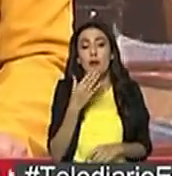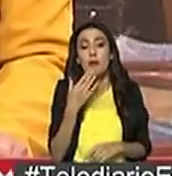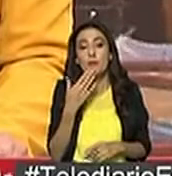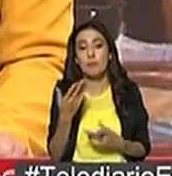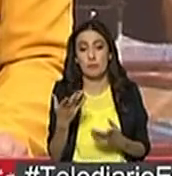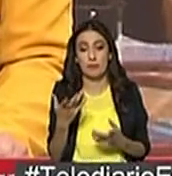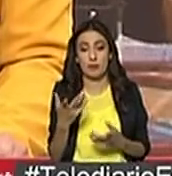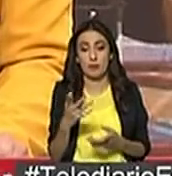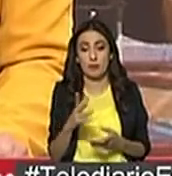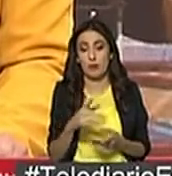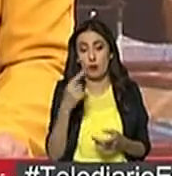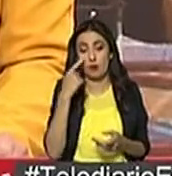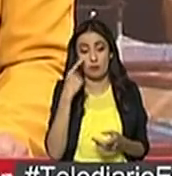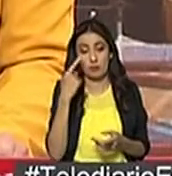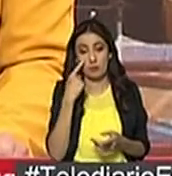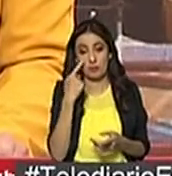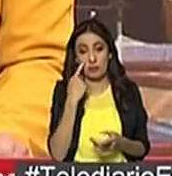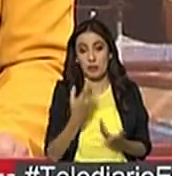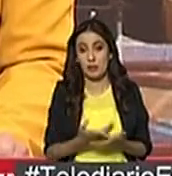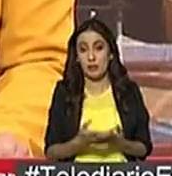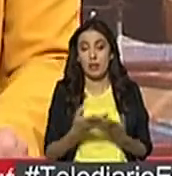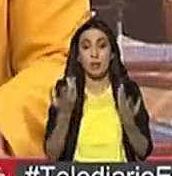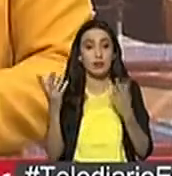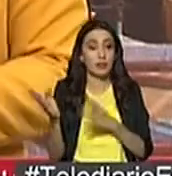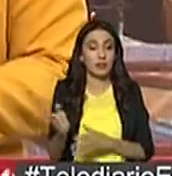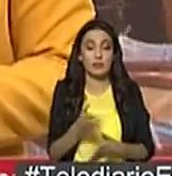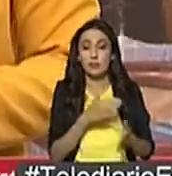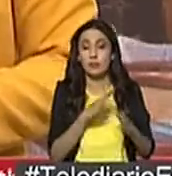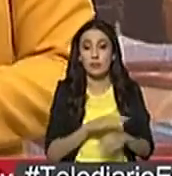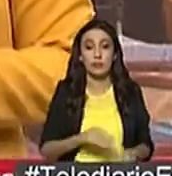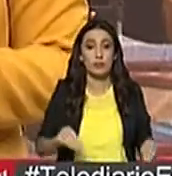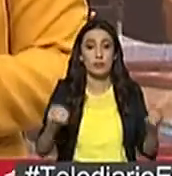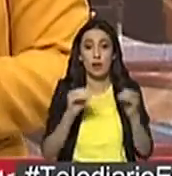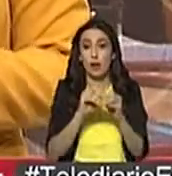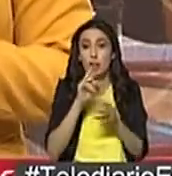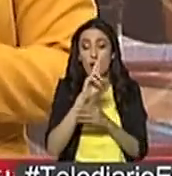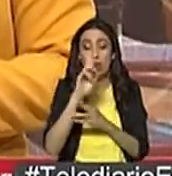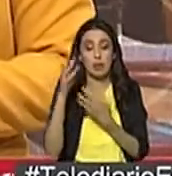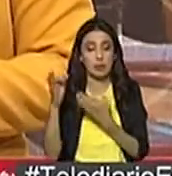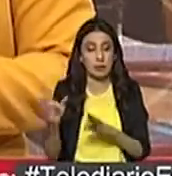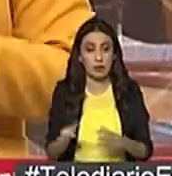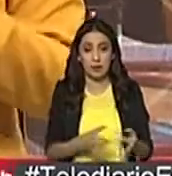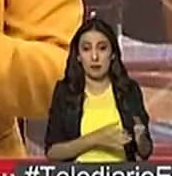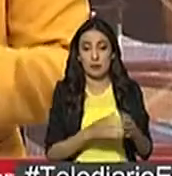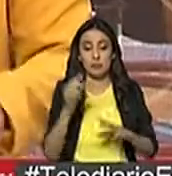fisiatría, oftalmología, medicina física, rehabilitación,